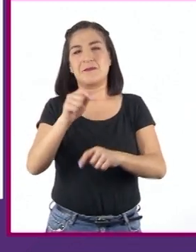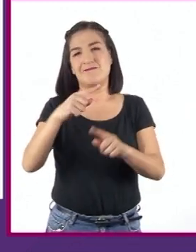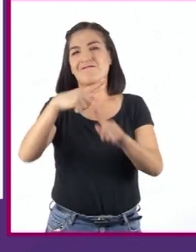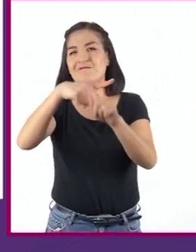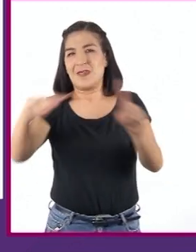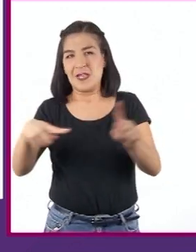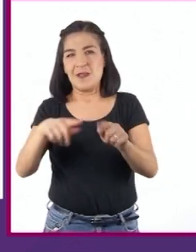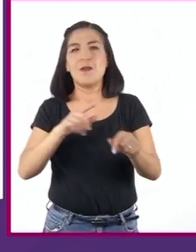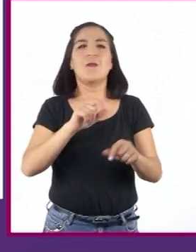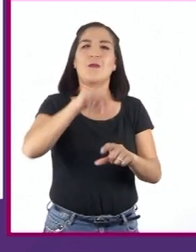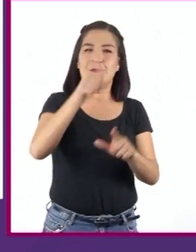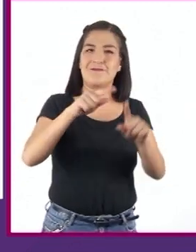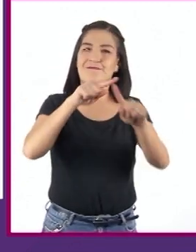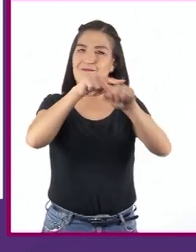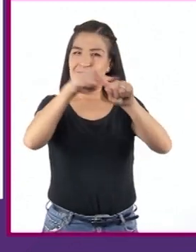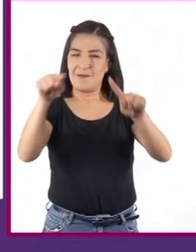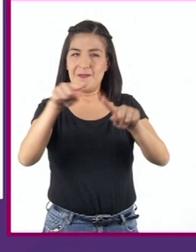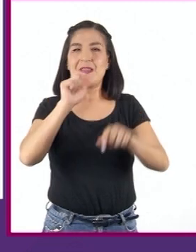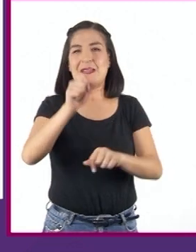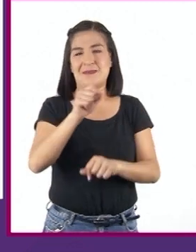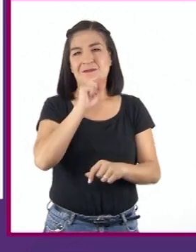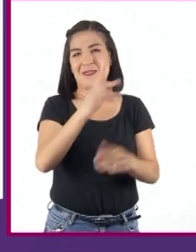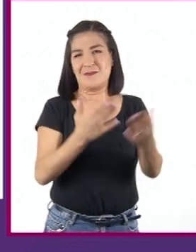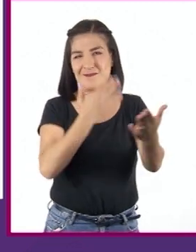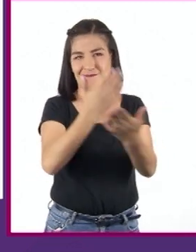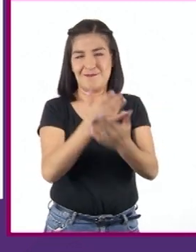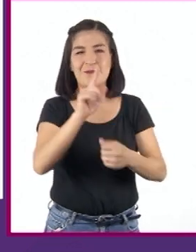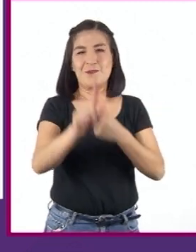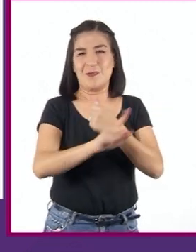la otra diagonal, la que pide el problema.